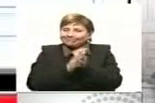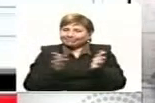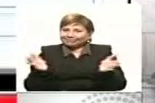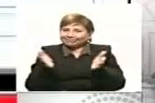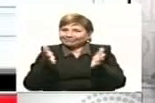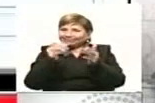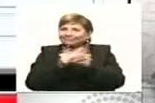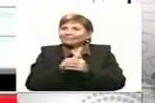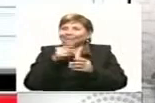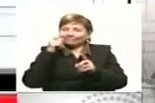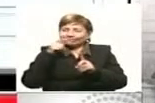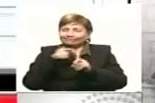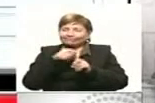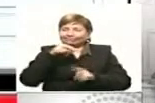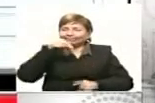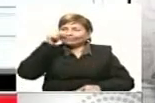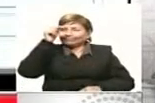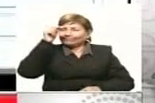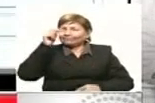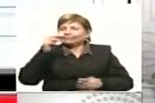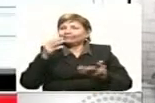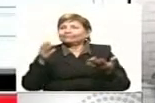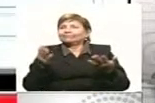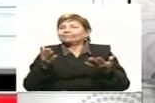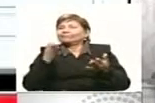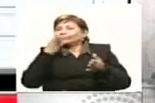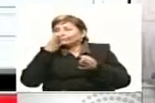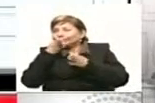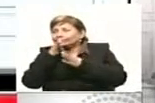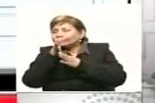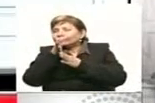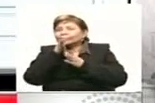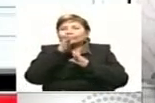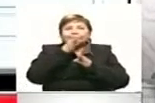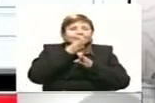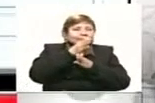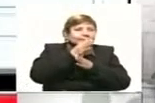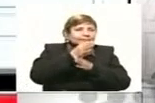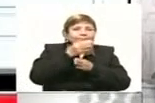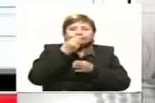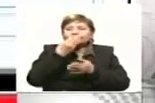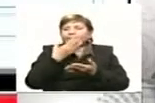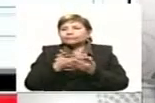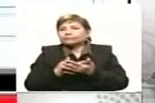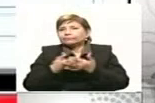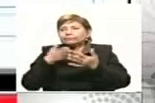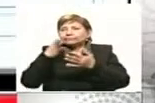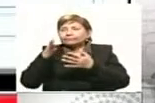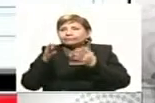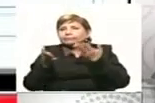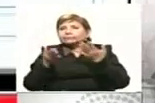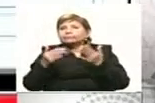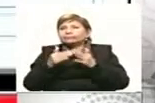pero marcando un norte de las políticas que se tienen que implementar, si no esto sería un caos, ¿no? Y esto es un tema que no